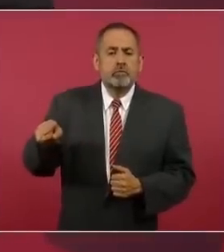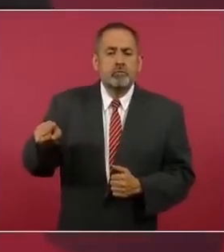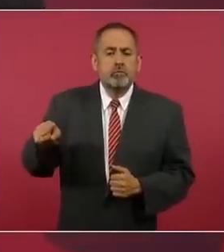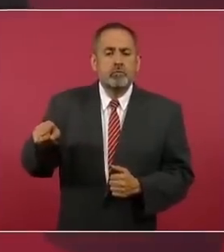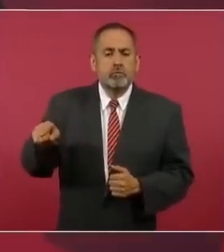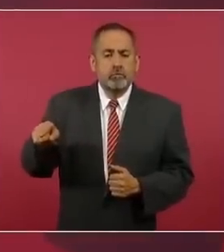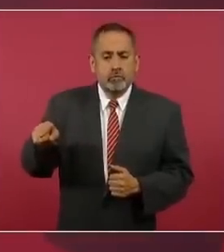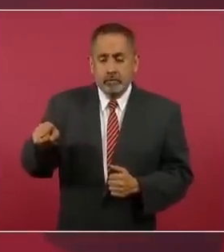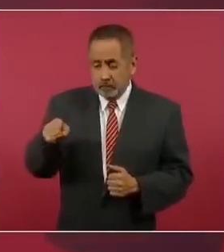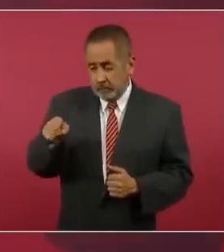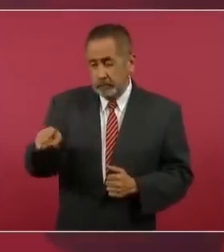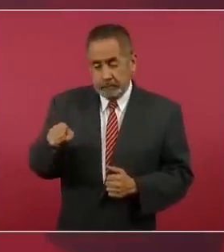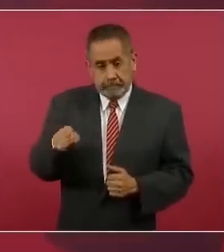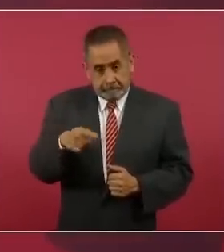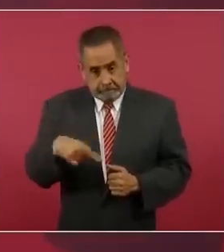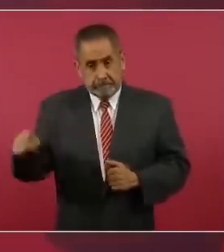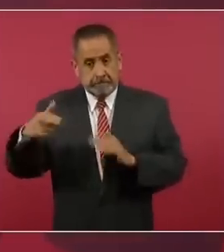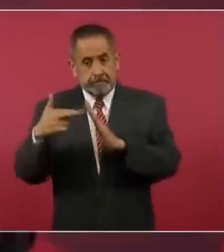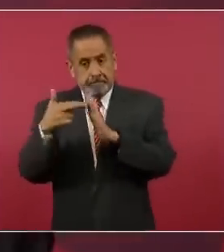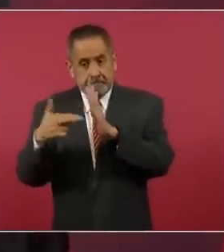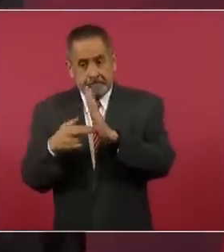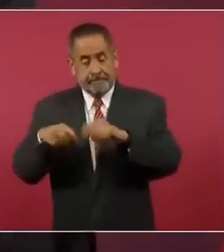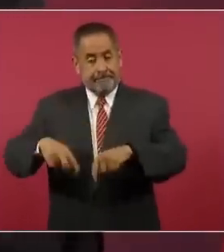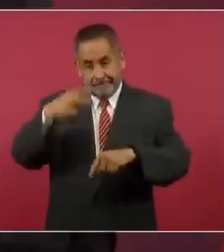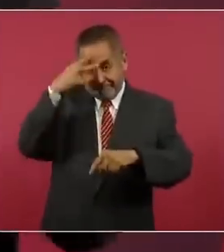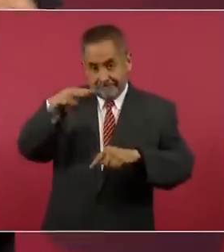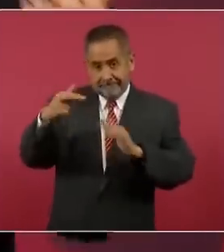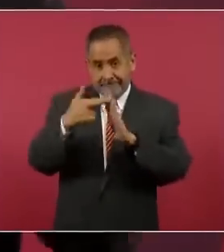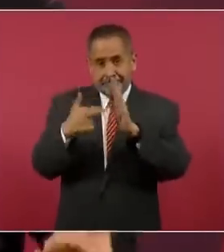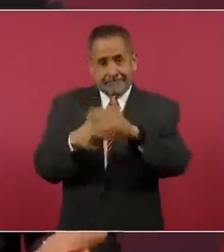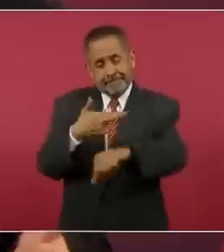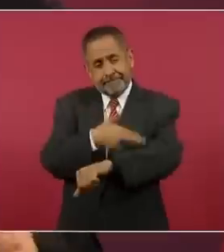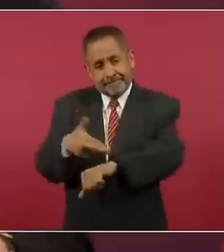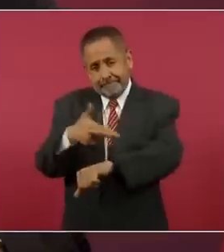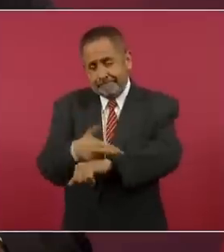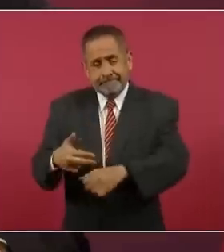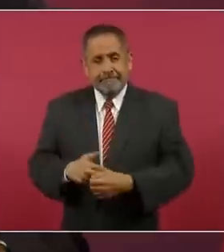van a hacer este trámite desde México, no